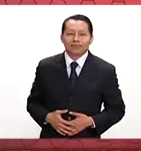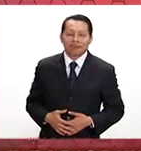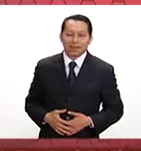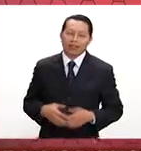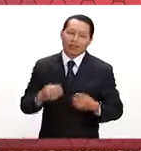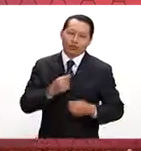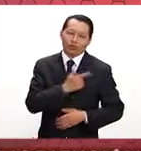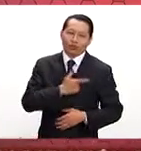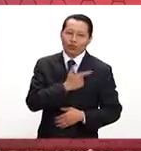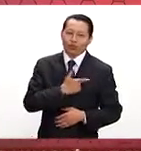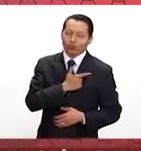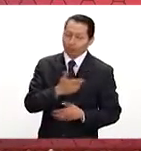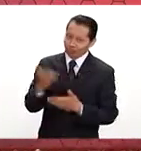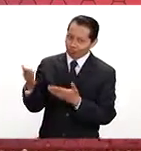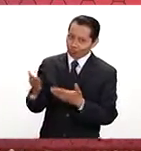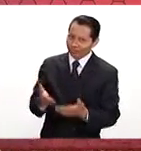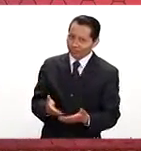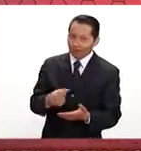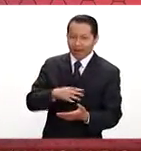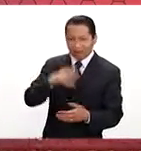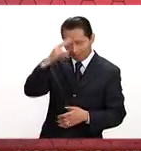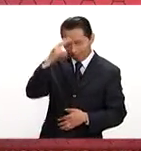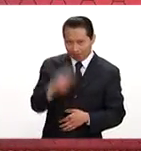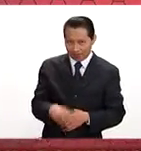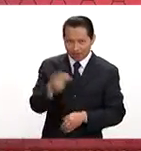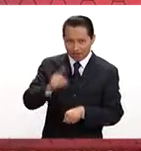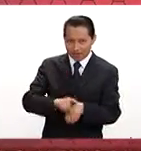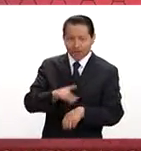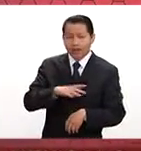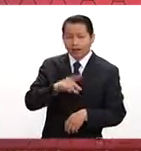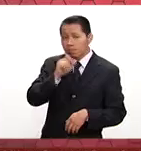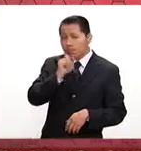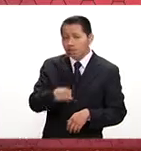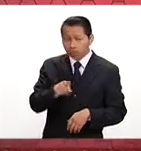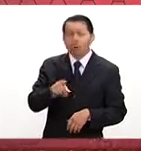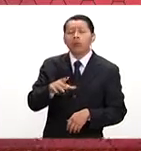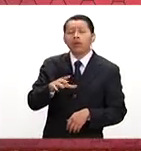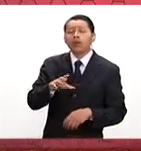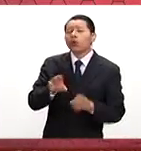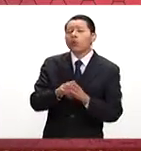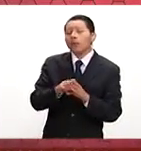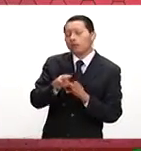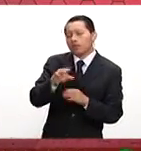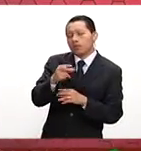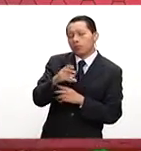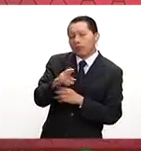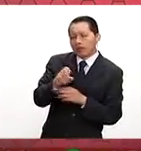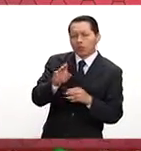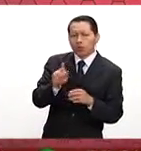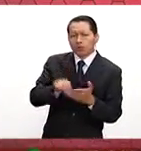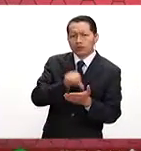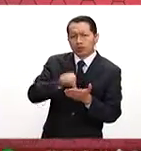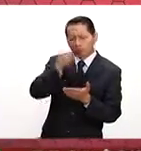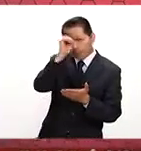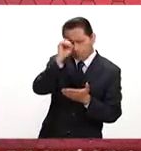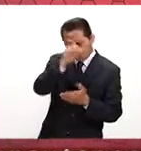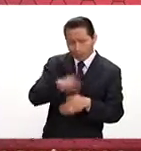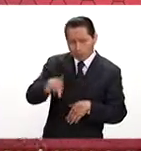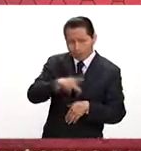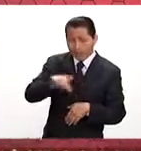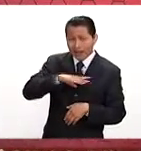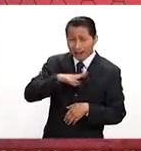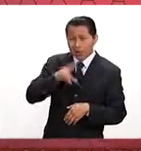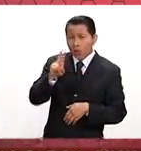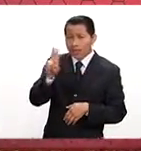Nos da muchísimo gusto recibir en el estudio de México al Día a la maestra Mercedes Poiré. Ella es directora del Centro de Opinión Pública de la Universidad del Valle de